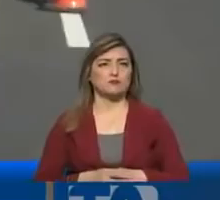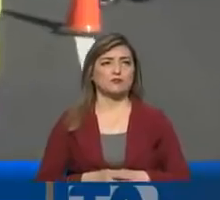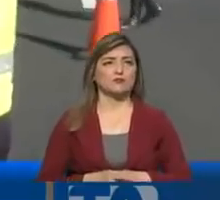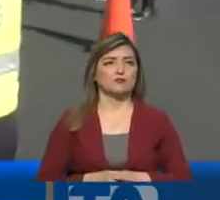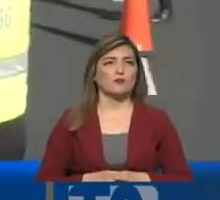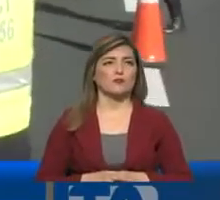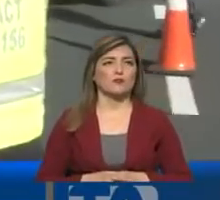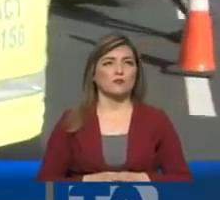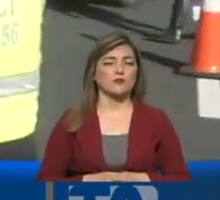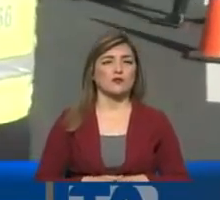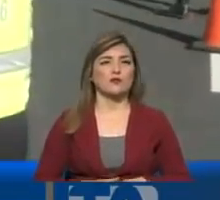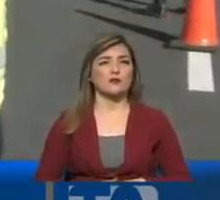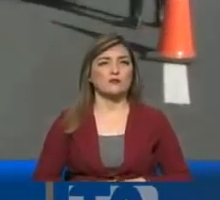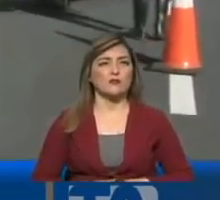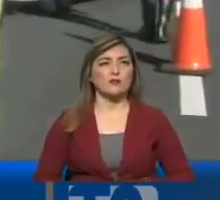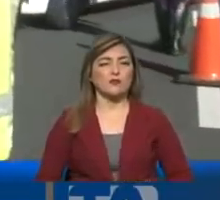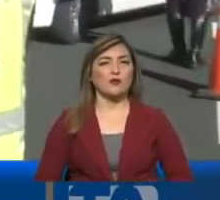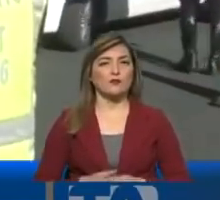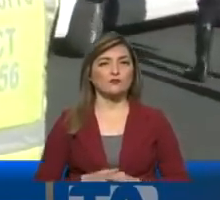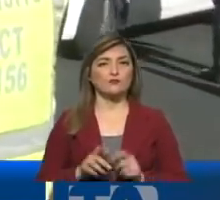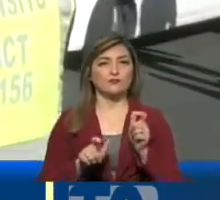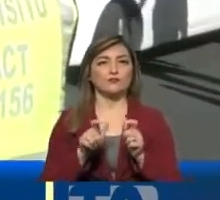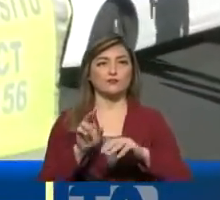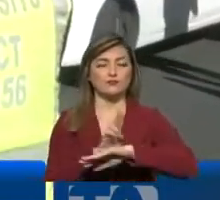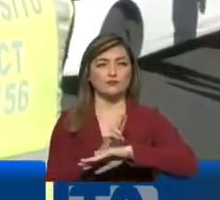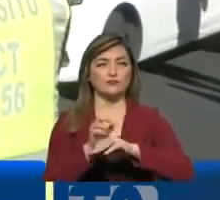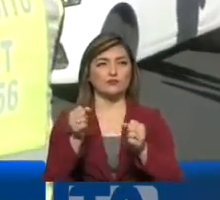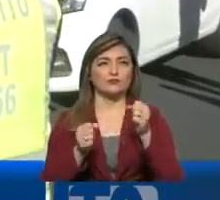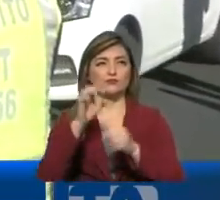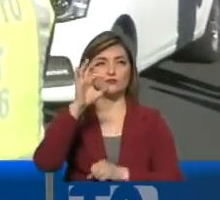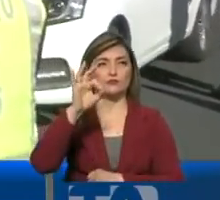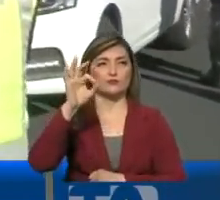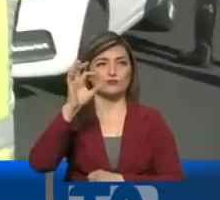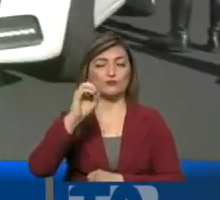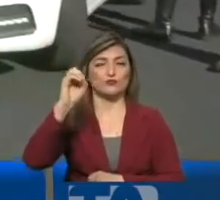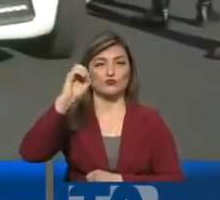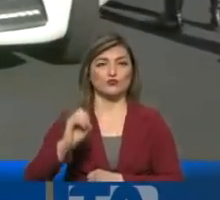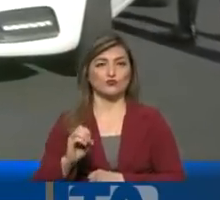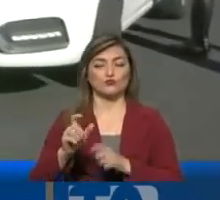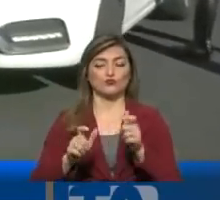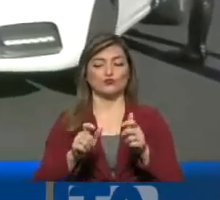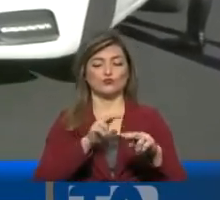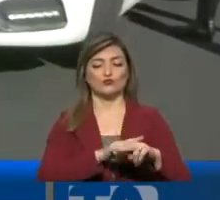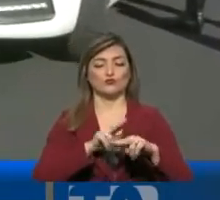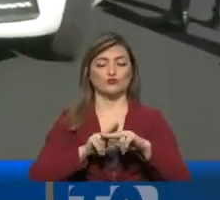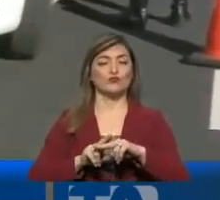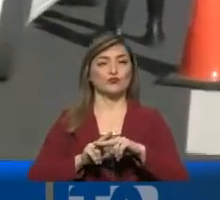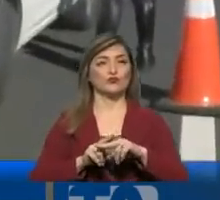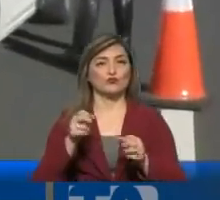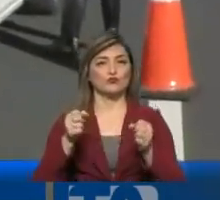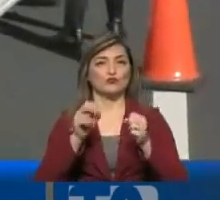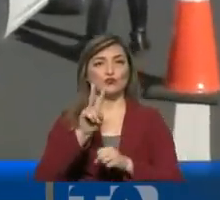en caso de los conductores se utilizan un 99% y de los pasajeros solo están utilizándolos en